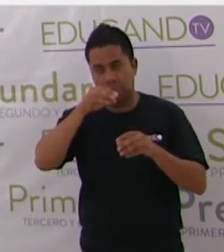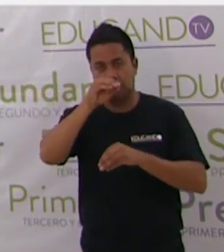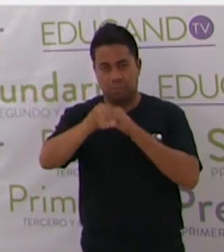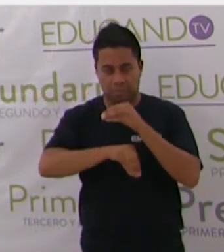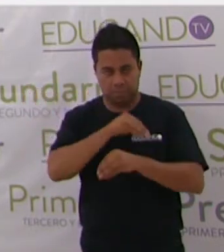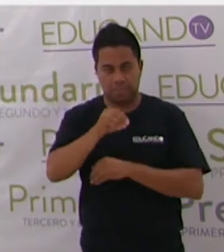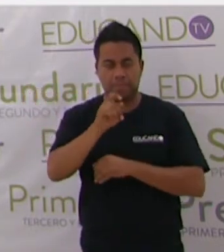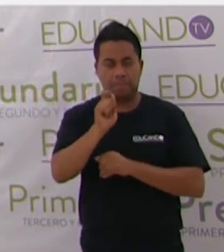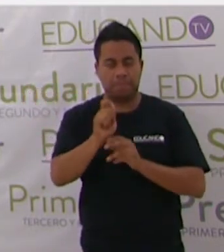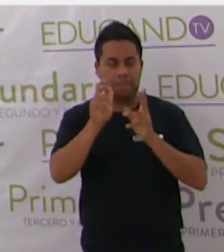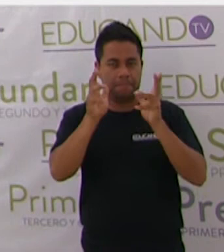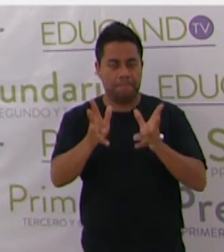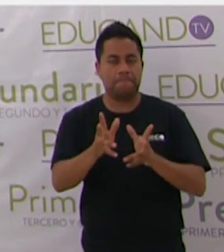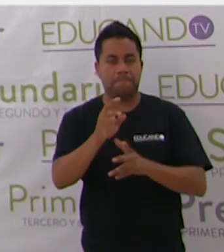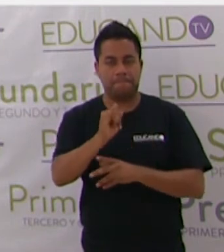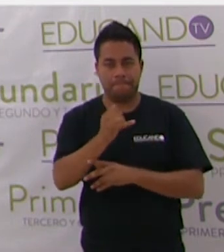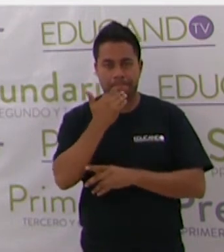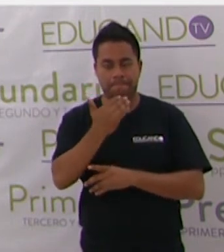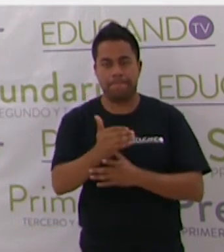representado. ¿Sí?